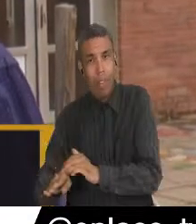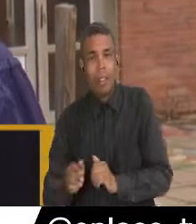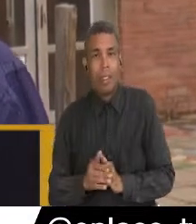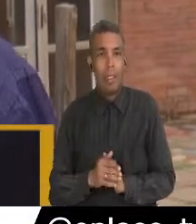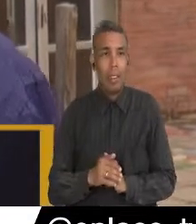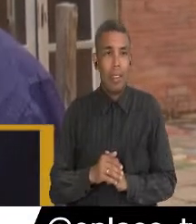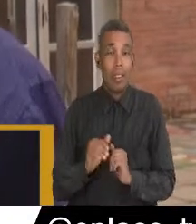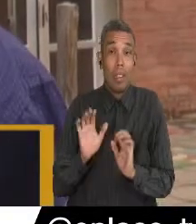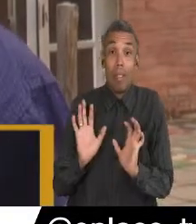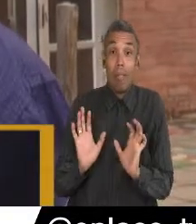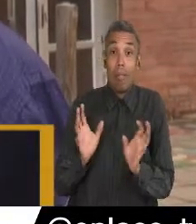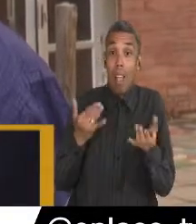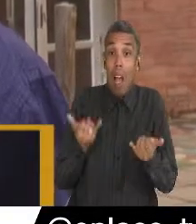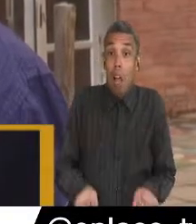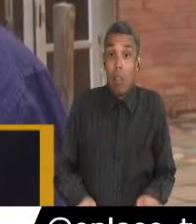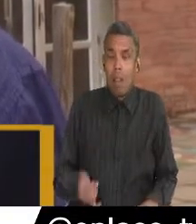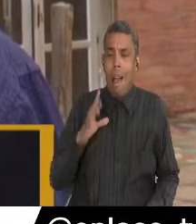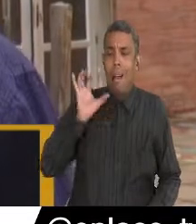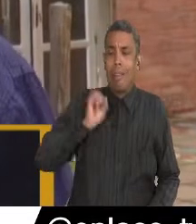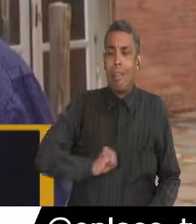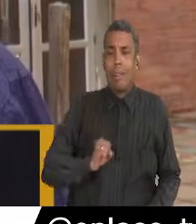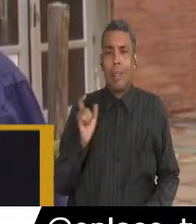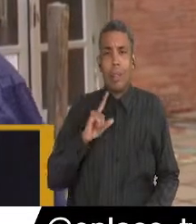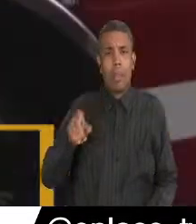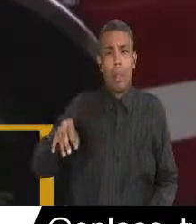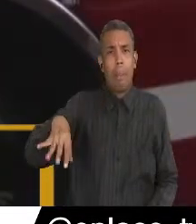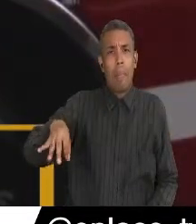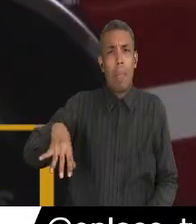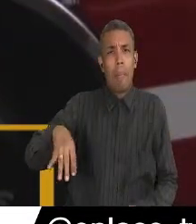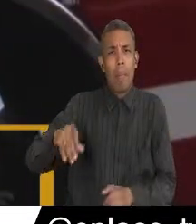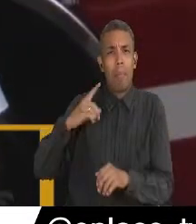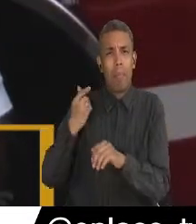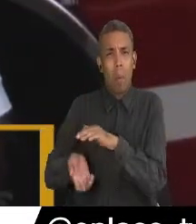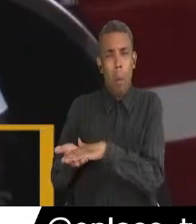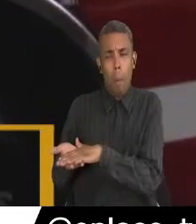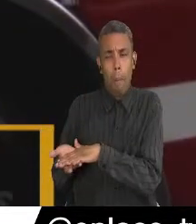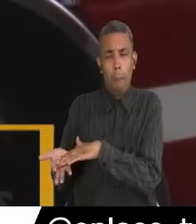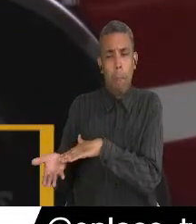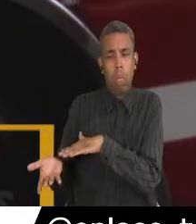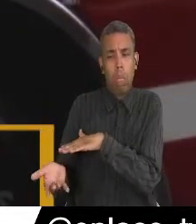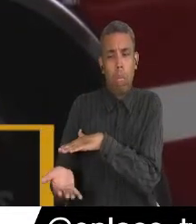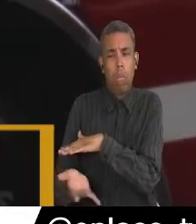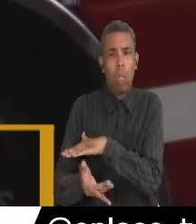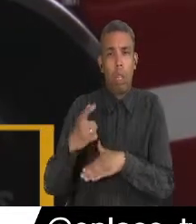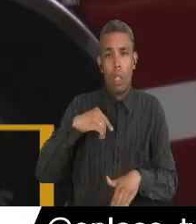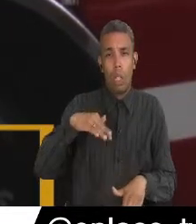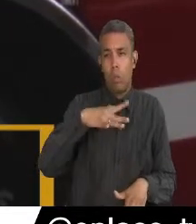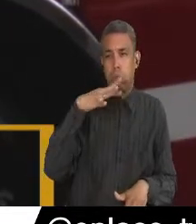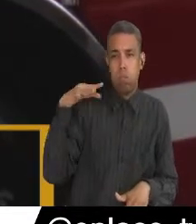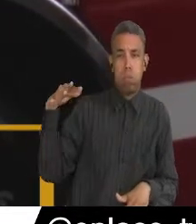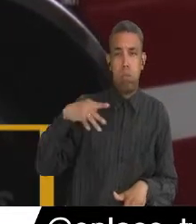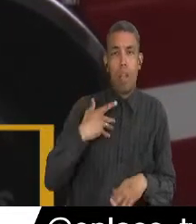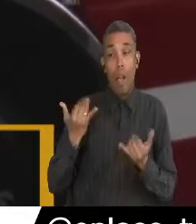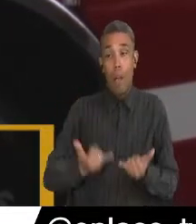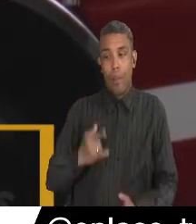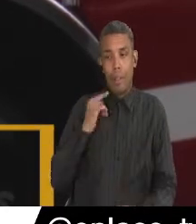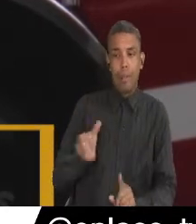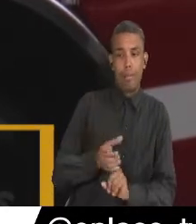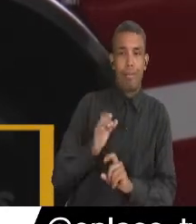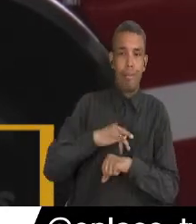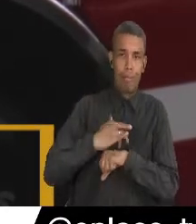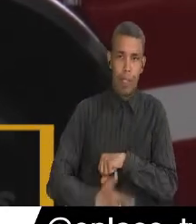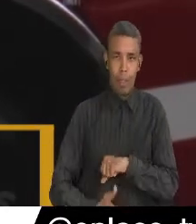sea, hasta el día de hoy fue que dimos cuenta que estaba emanando estos olores. El comandante de bomberos Alexander Díaz también le explicó a Enlace Noticias cuál era el químico que